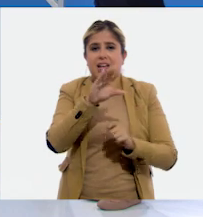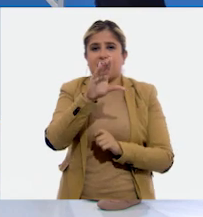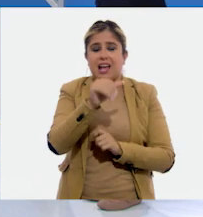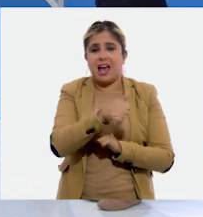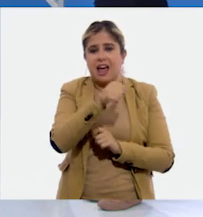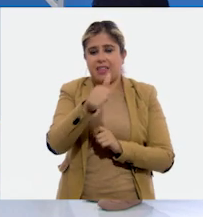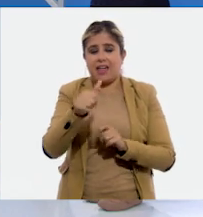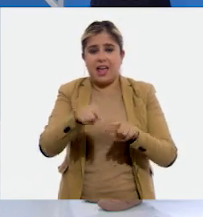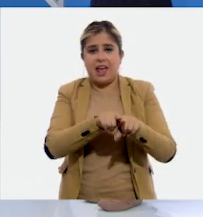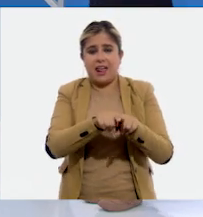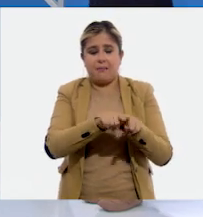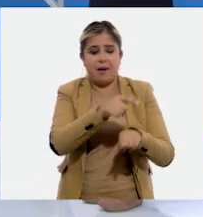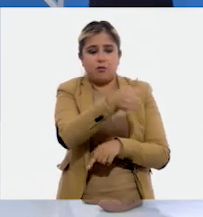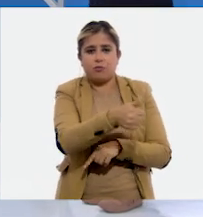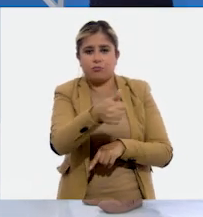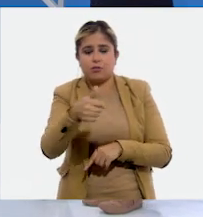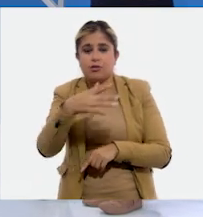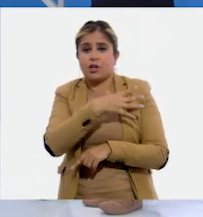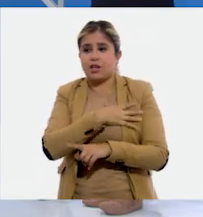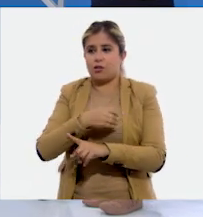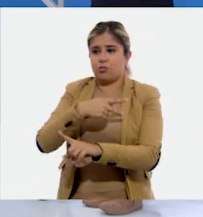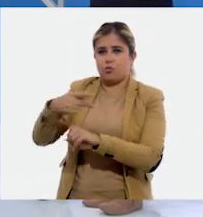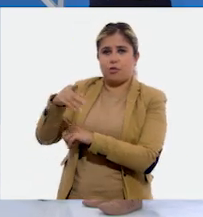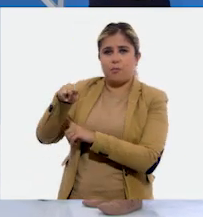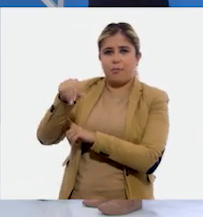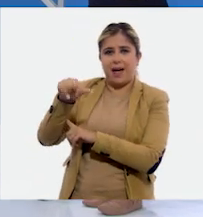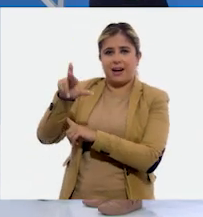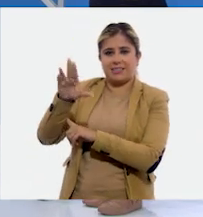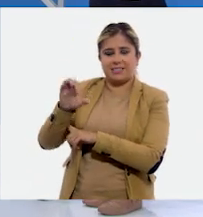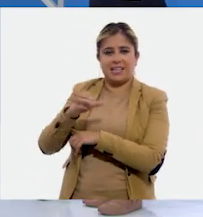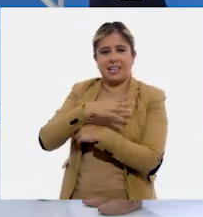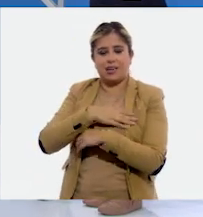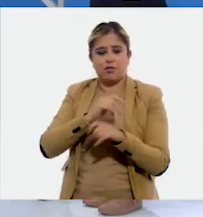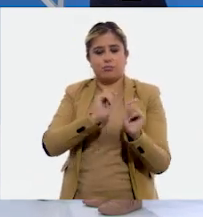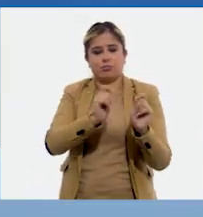cada uno de los hijos de Doña Marce?